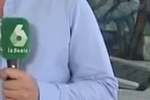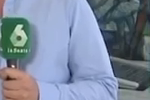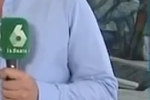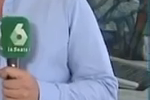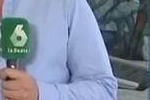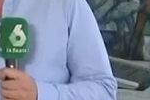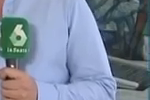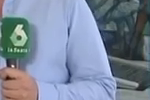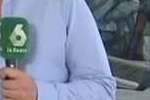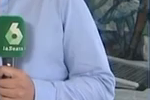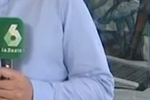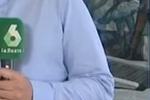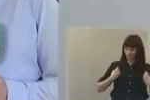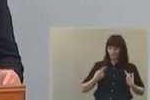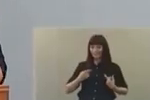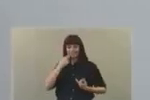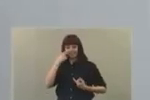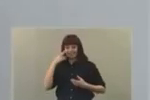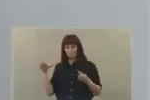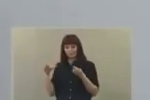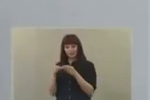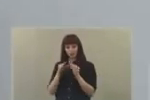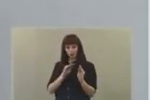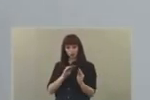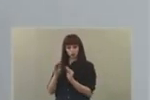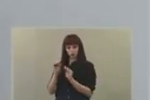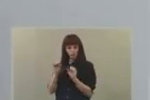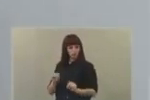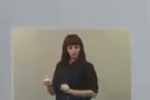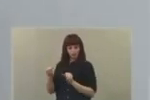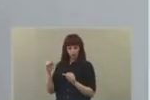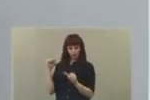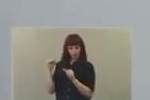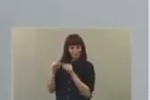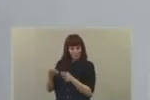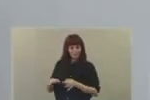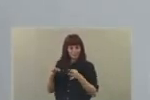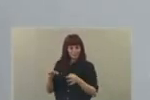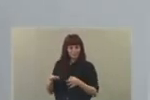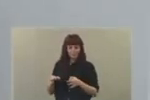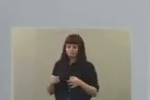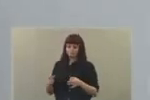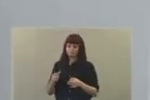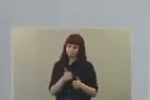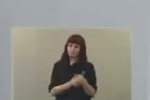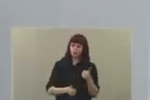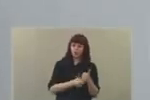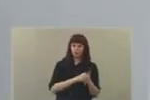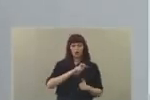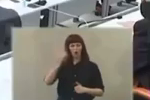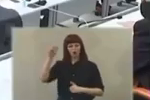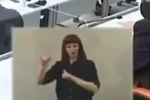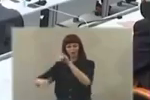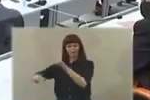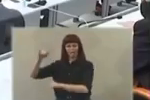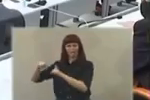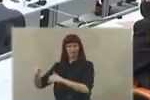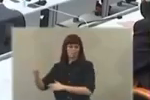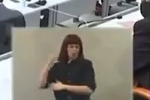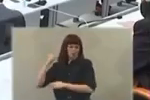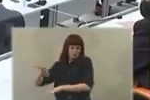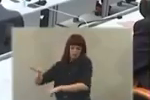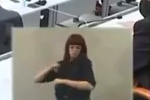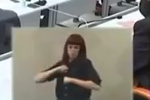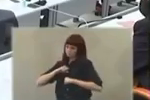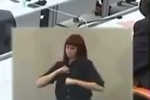Ha dicho también palabras contundentes en ese acto previo, en esa firma del pacto de gobernabilidad. Ha dicho que ha recibido amenazas y coacciones y